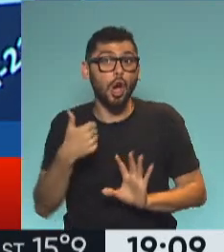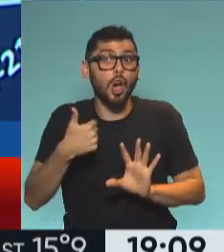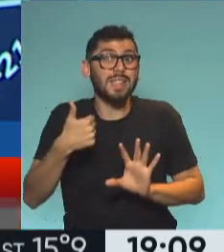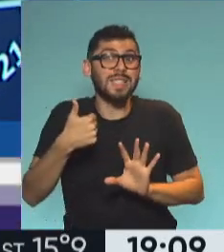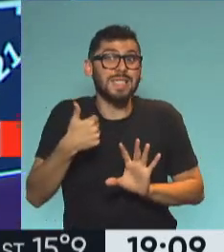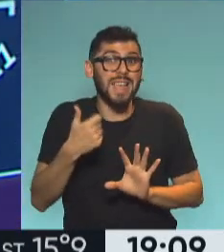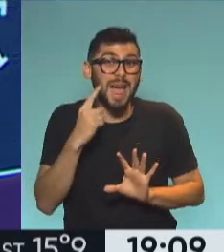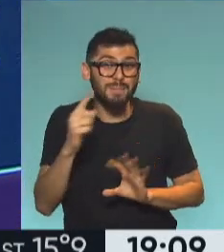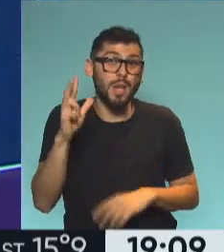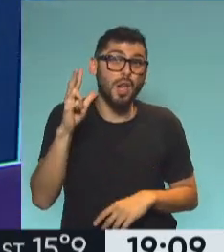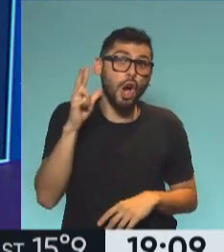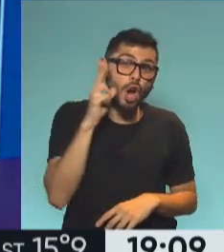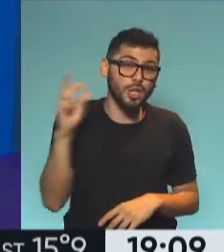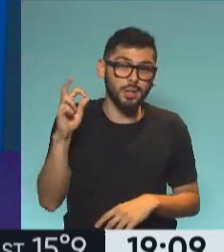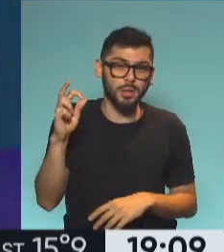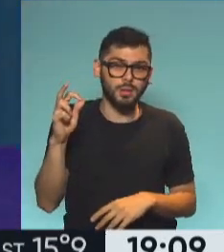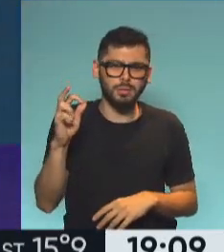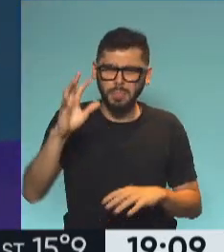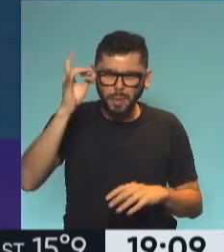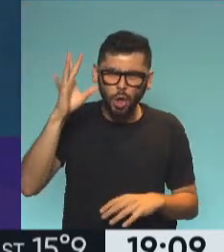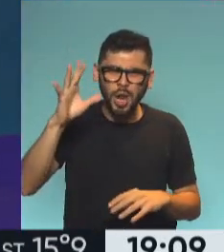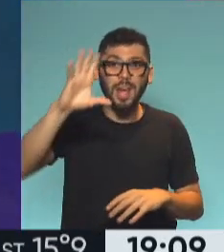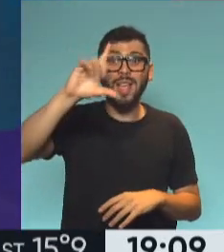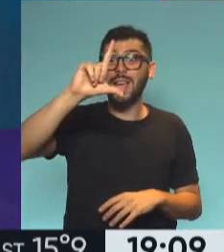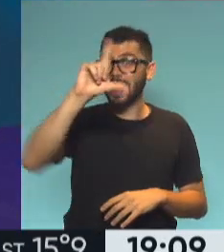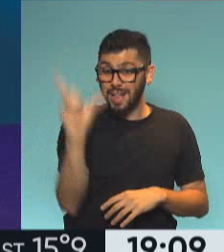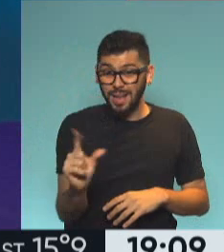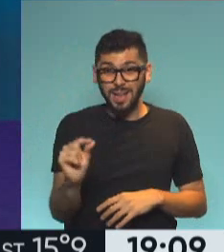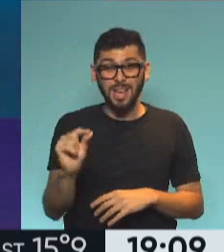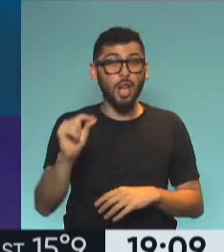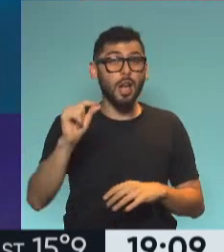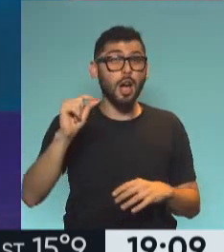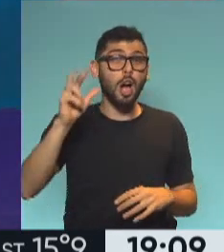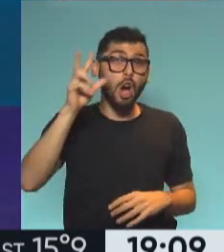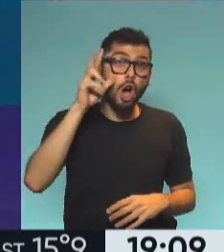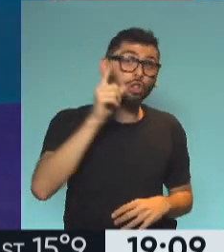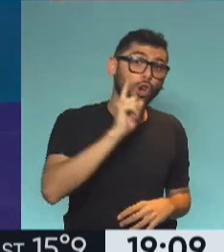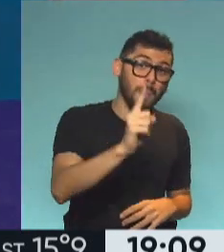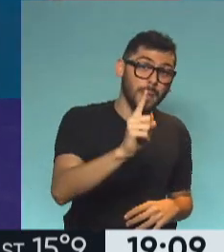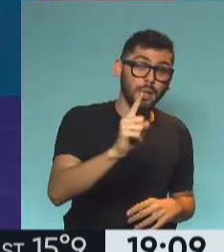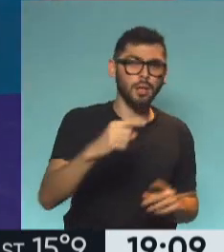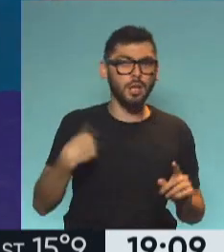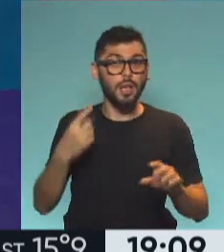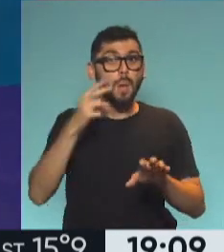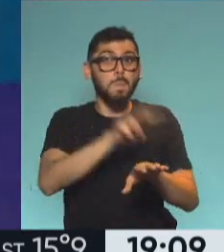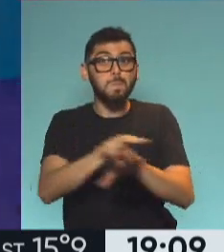realmente complicados. Perdón, 8.000 camas en total... Y 6.000, y casi 6.900 están ocupadas